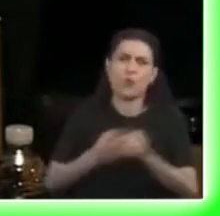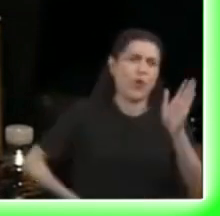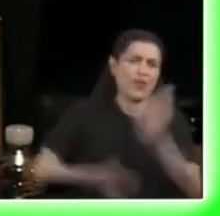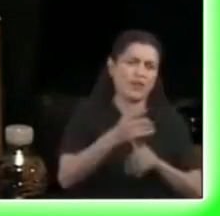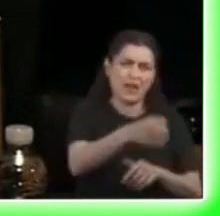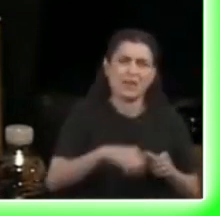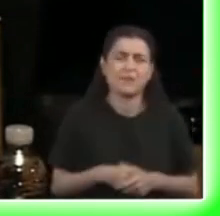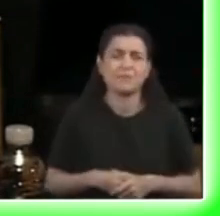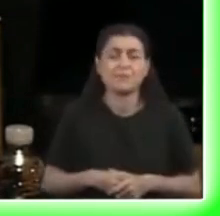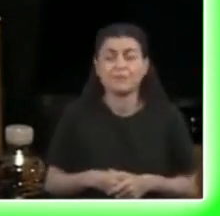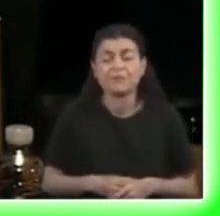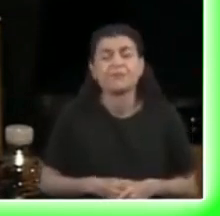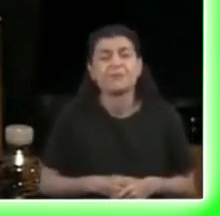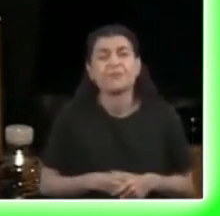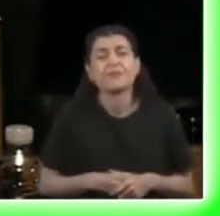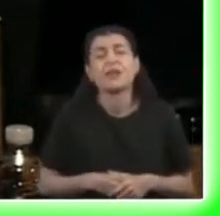Sí, así nos dejó.